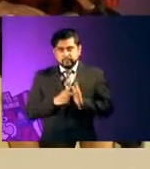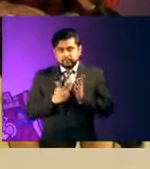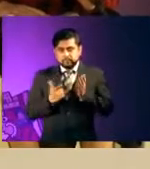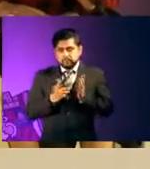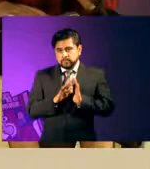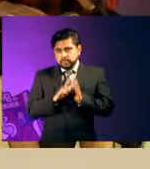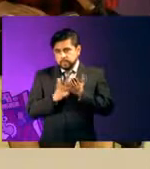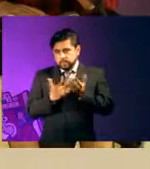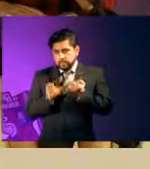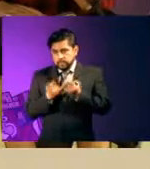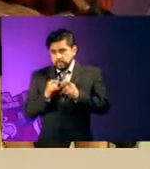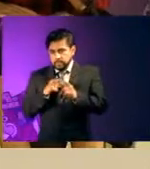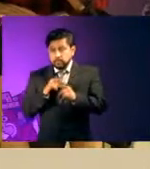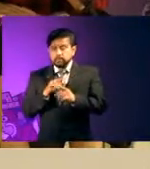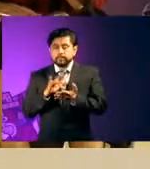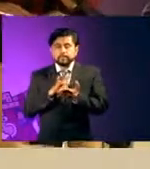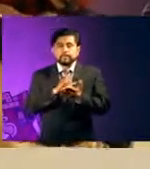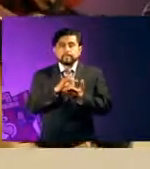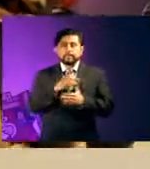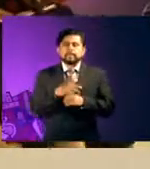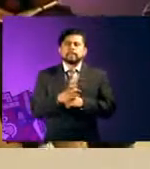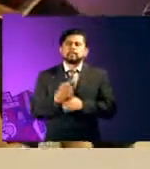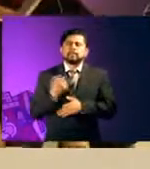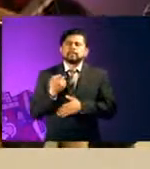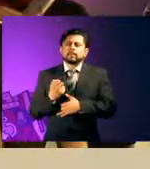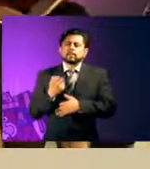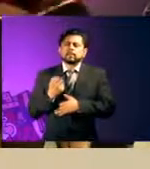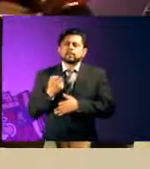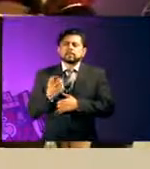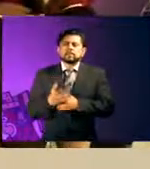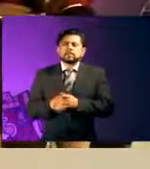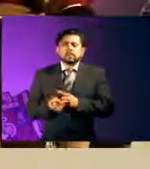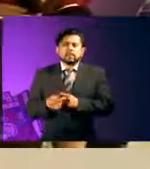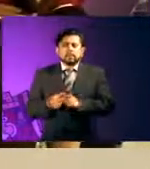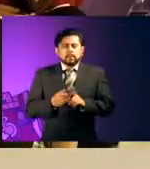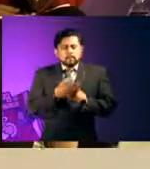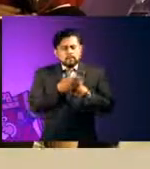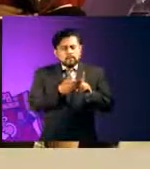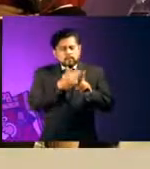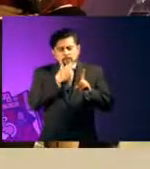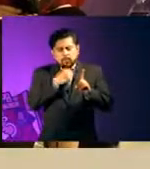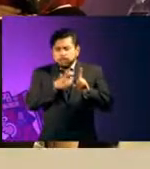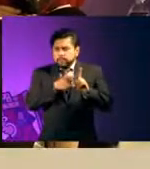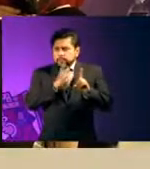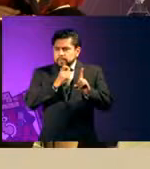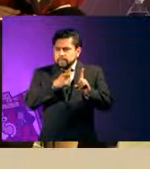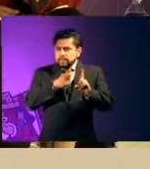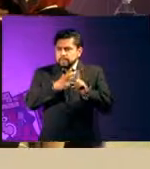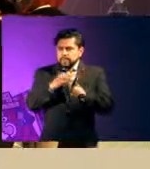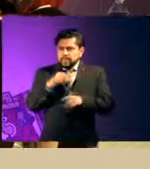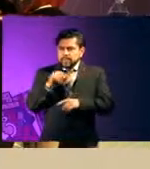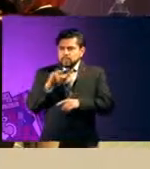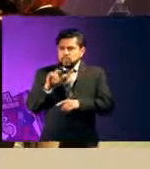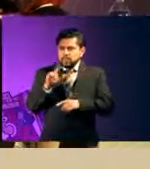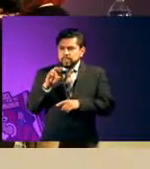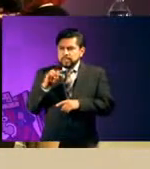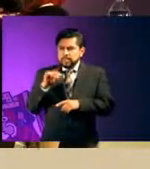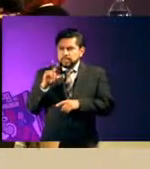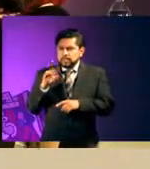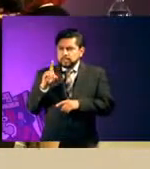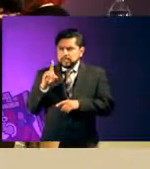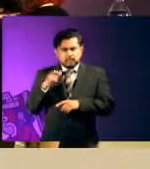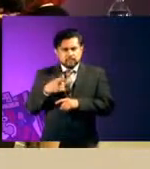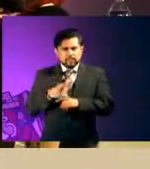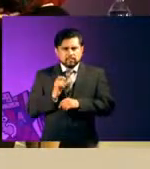efectivamente está esta cosa de la masculinidad tiene que ver con mi